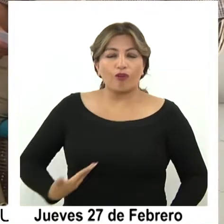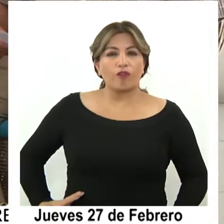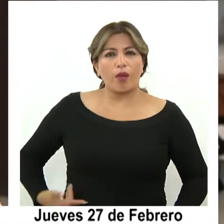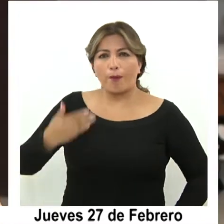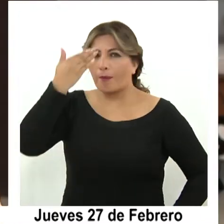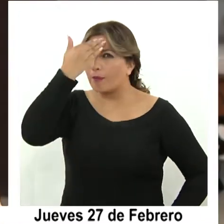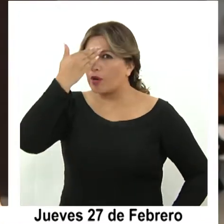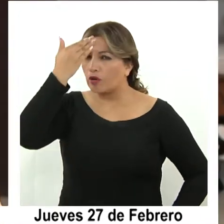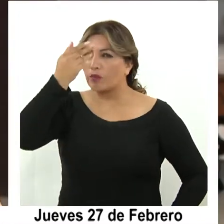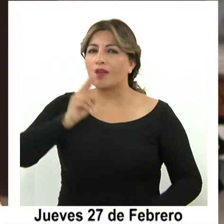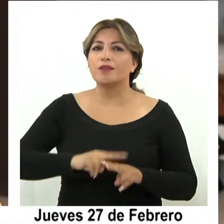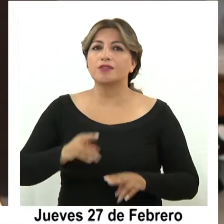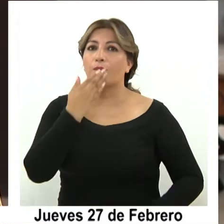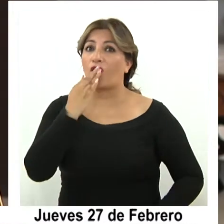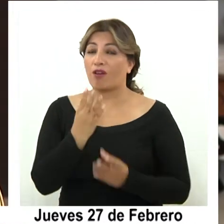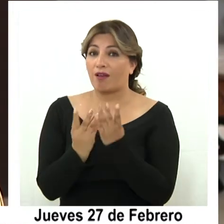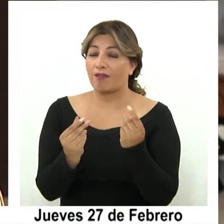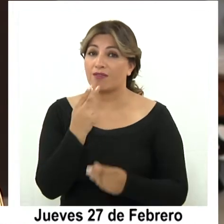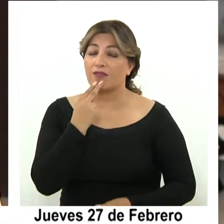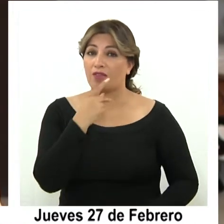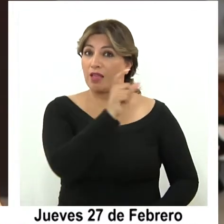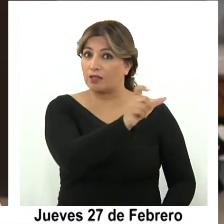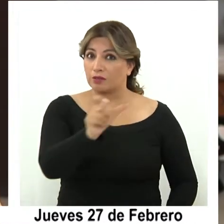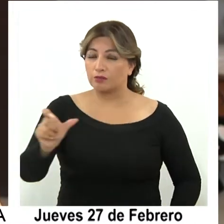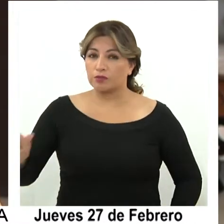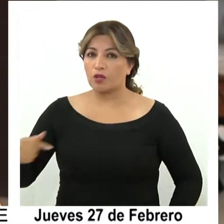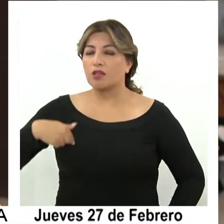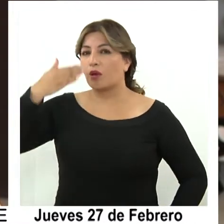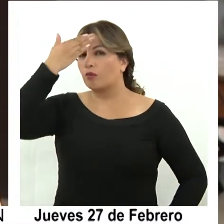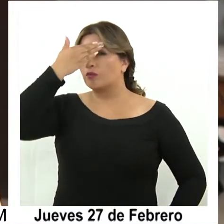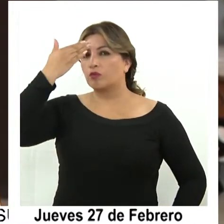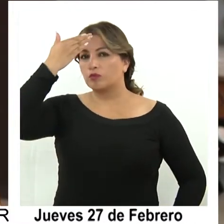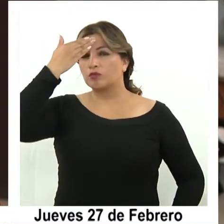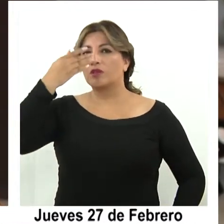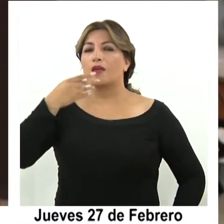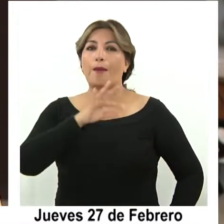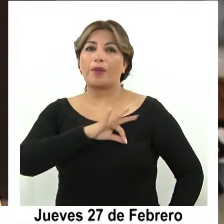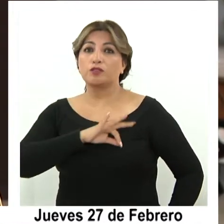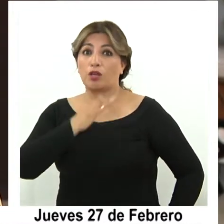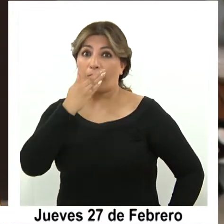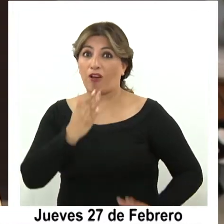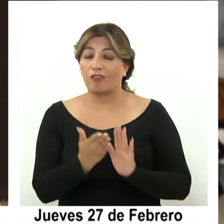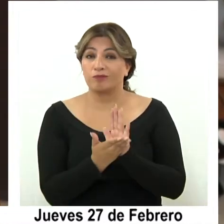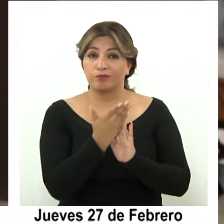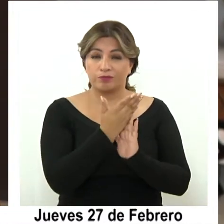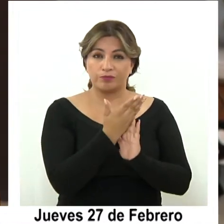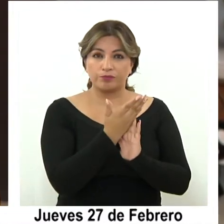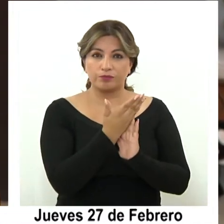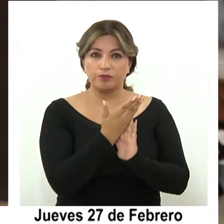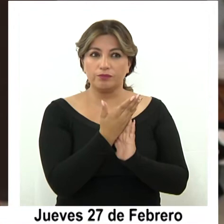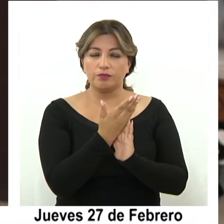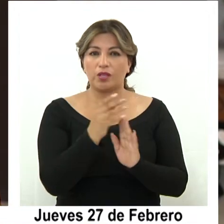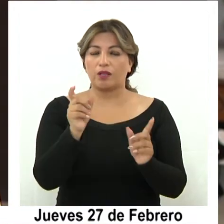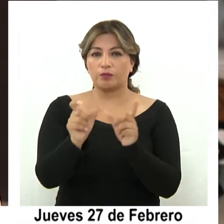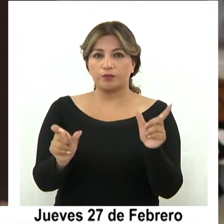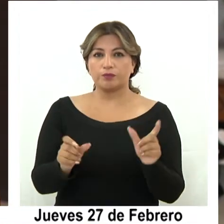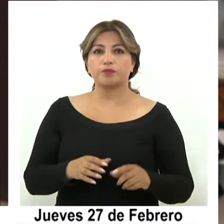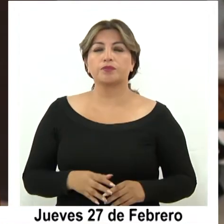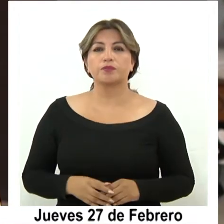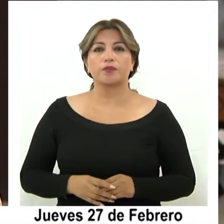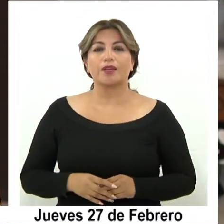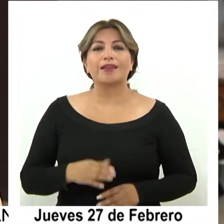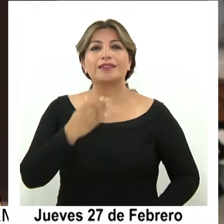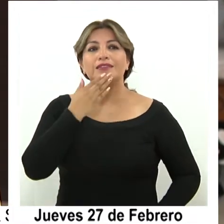gobierno estamos muy preocupados de mejorar la calidad de vida de las personas, estamos preocupados de mejorar las pensiones que reciben los